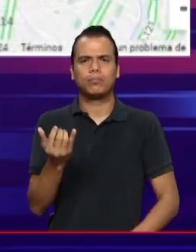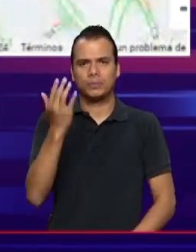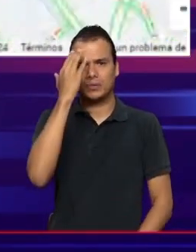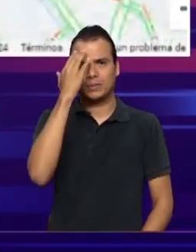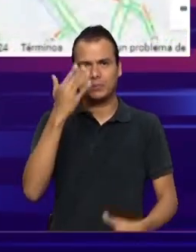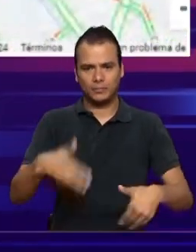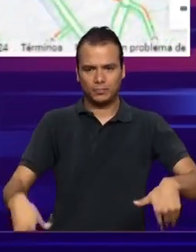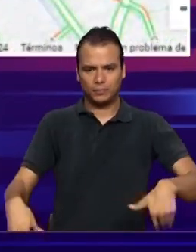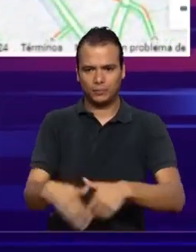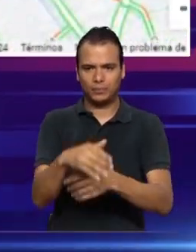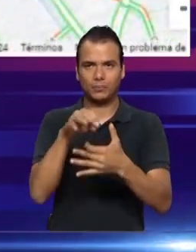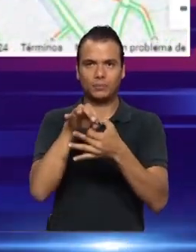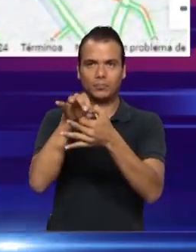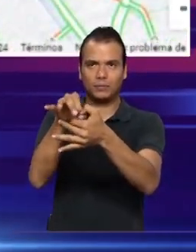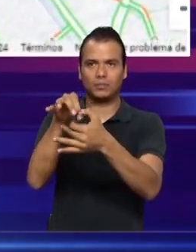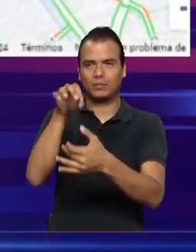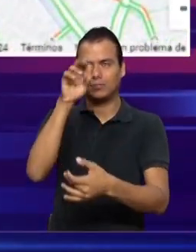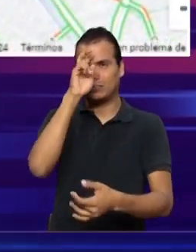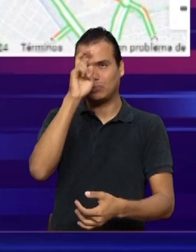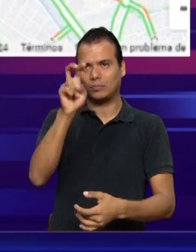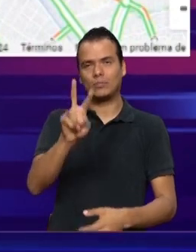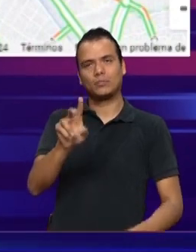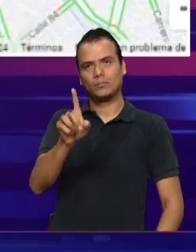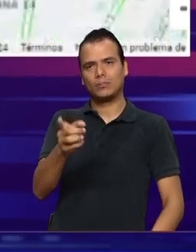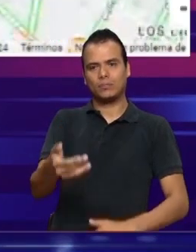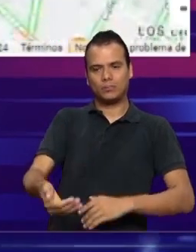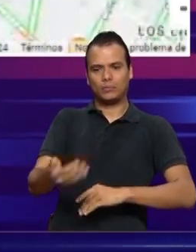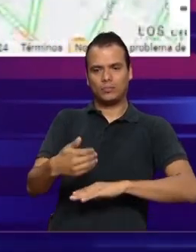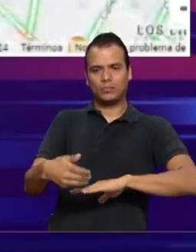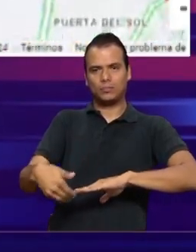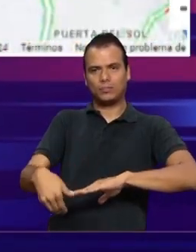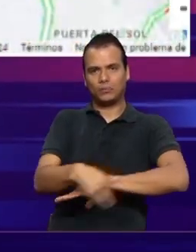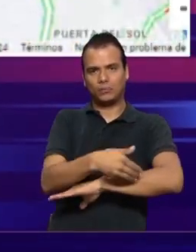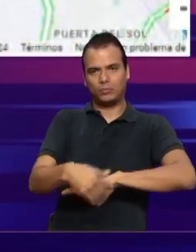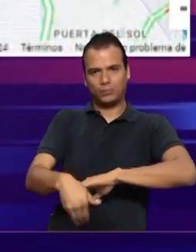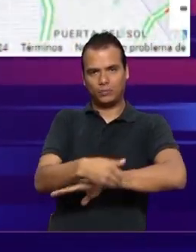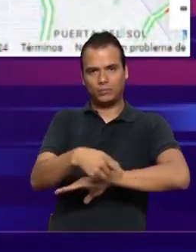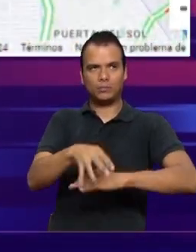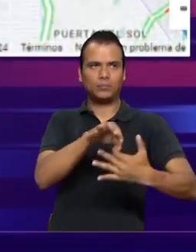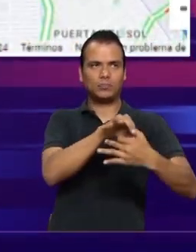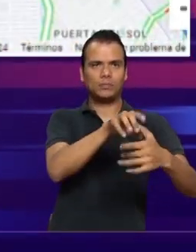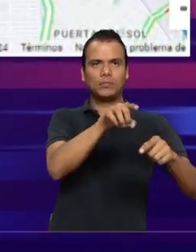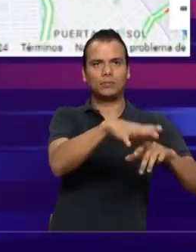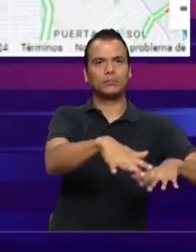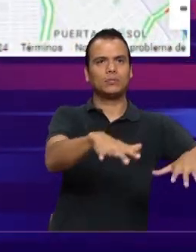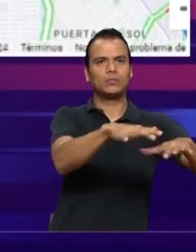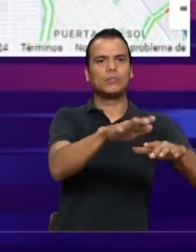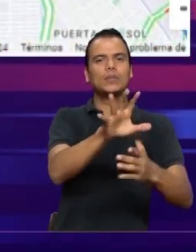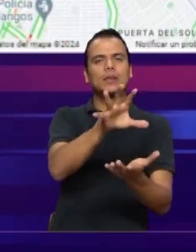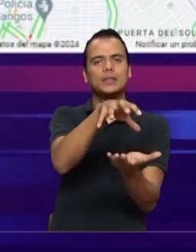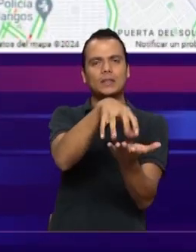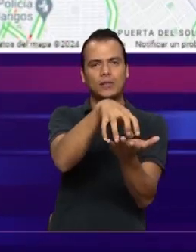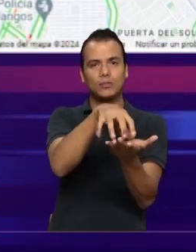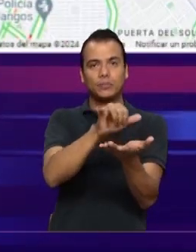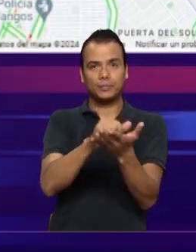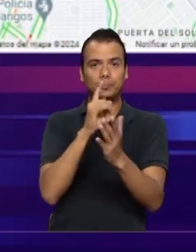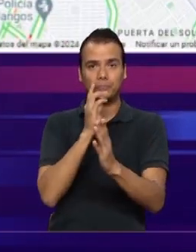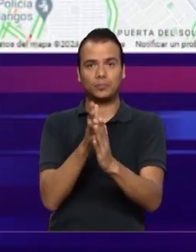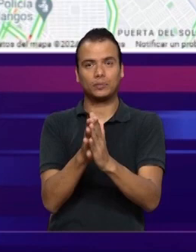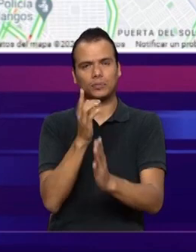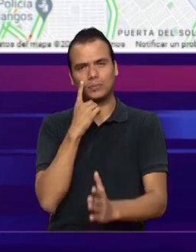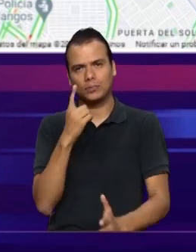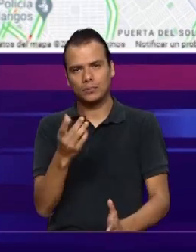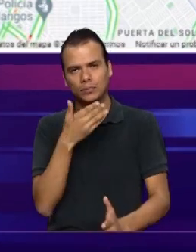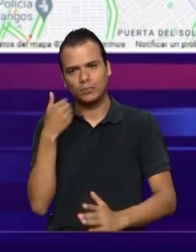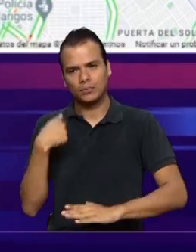conecta con la zona norte y la zona centro de la ciudad. Como recomendación especial, por favor, hacer uso de la